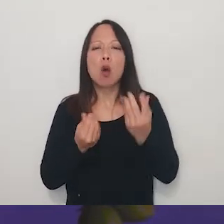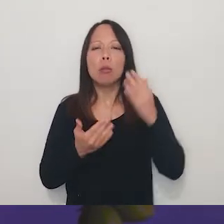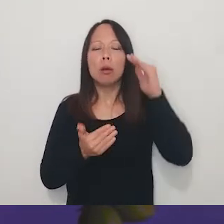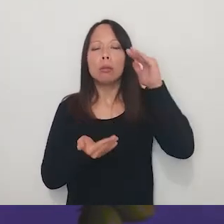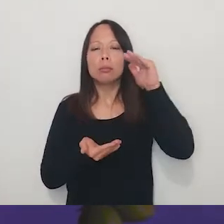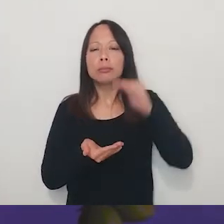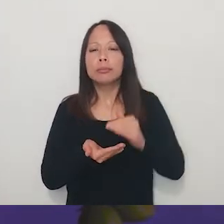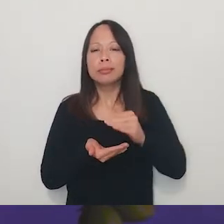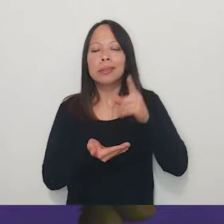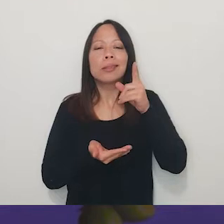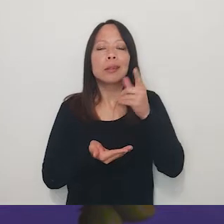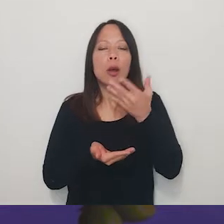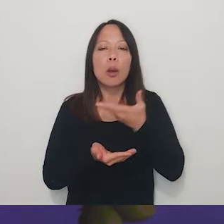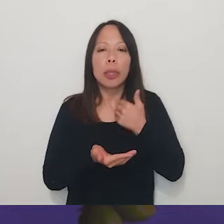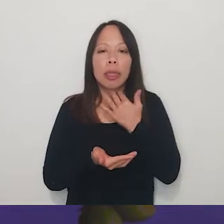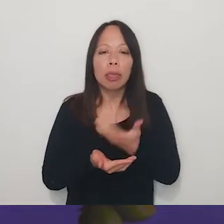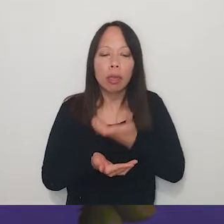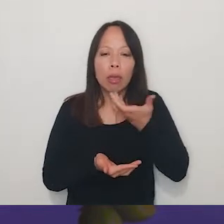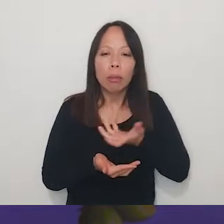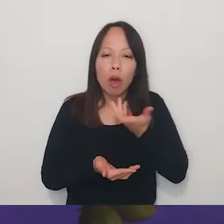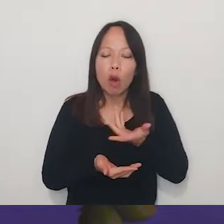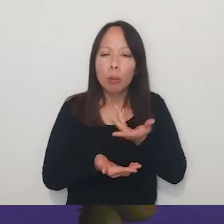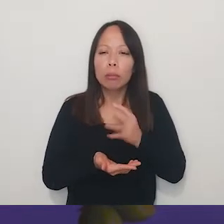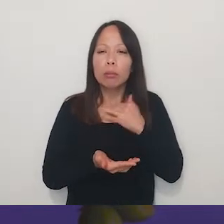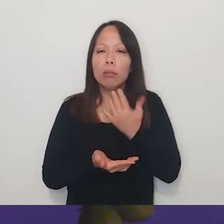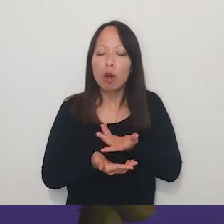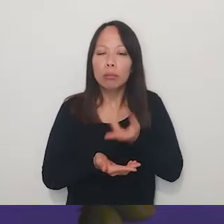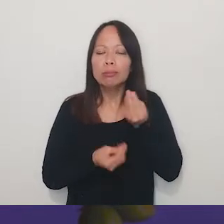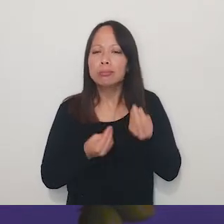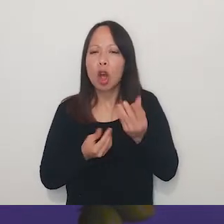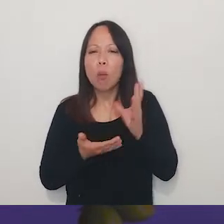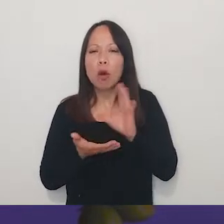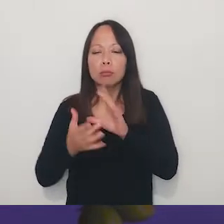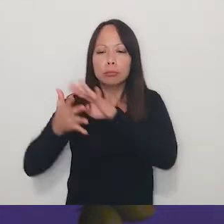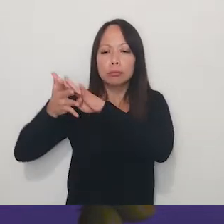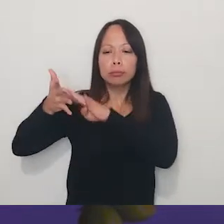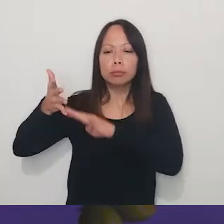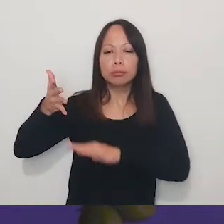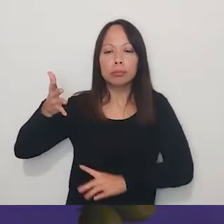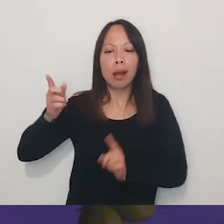baja talla con los vómitos, no sé, cosas que uno empieza a juntar, ahí el espectro